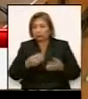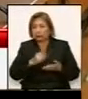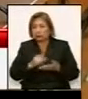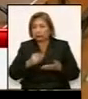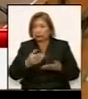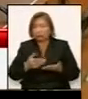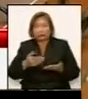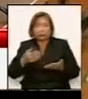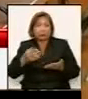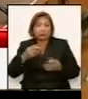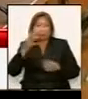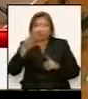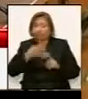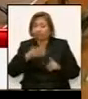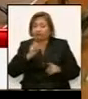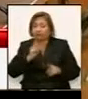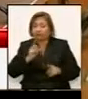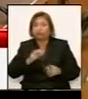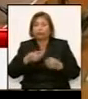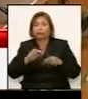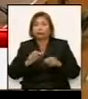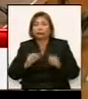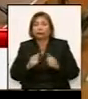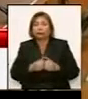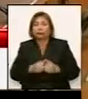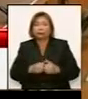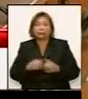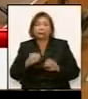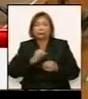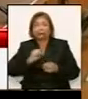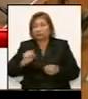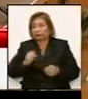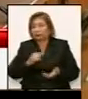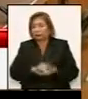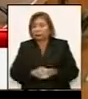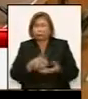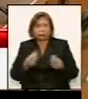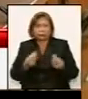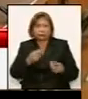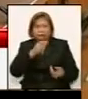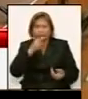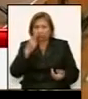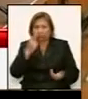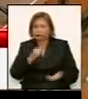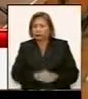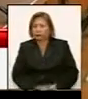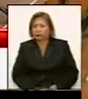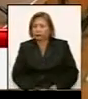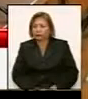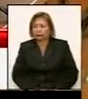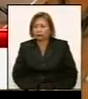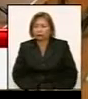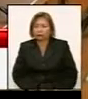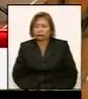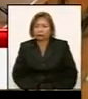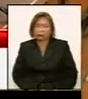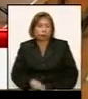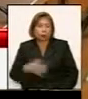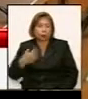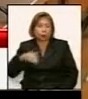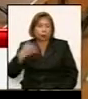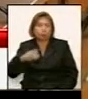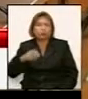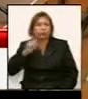caso de perder acción no consentida viene acompañado de estiramiento y muchas veces también de casos más graves de